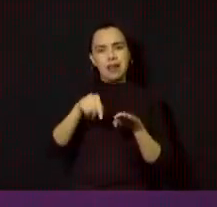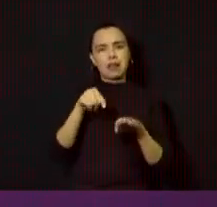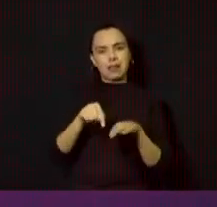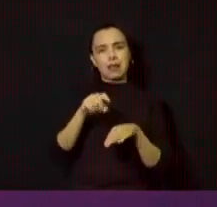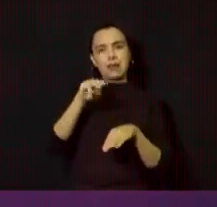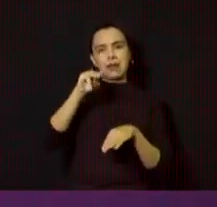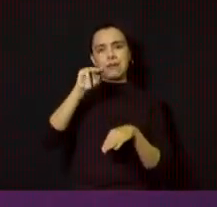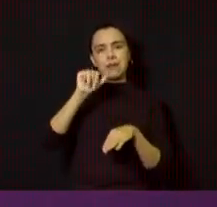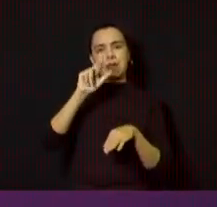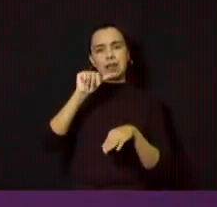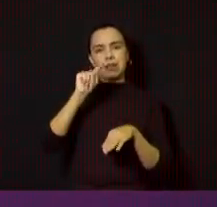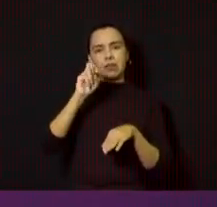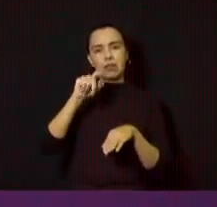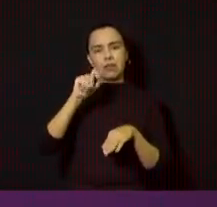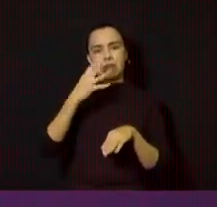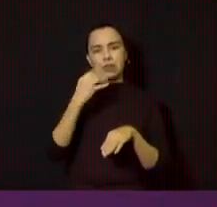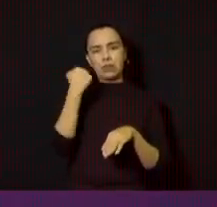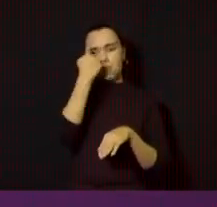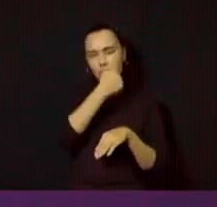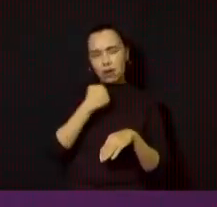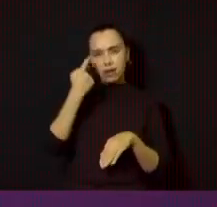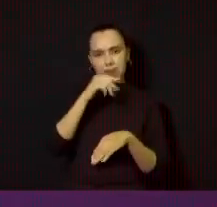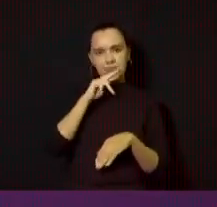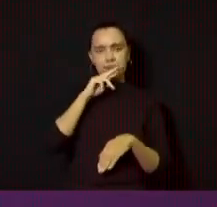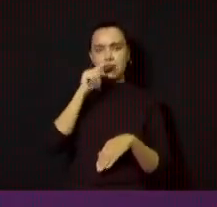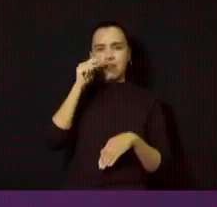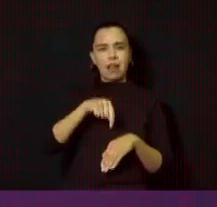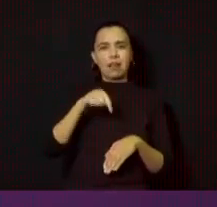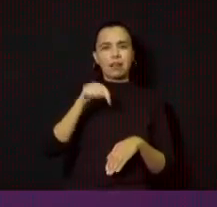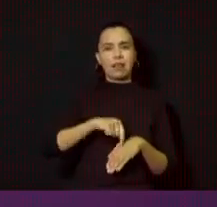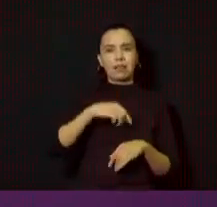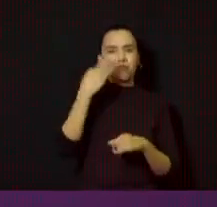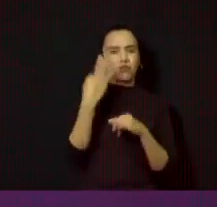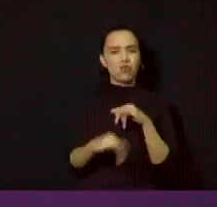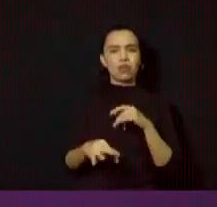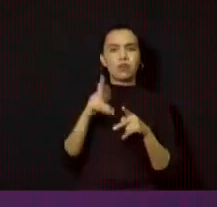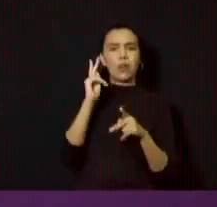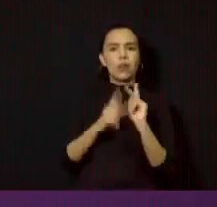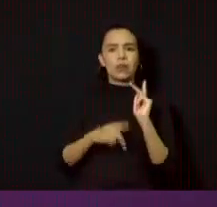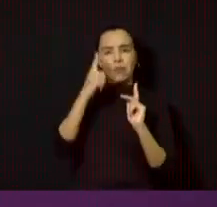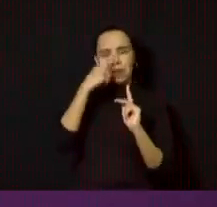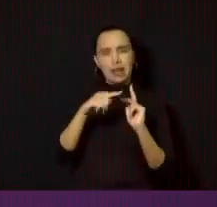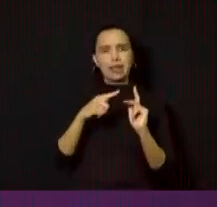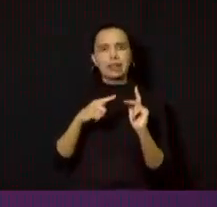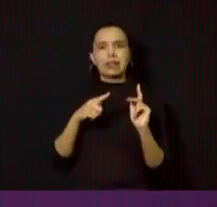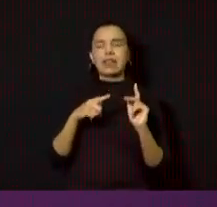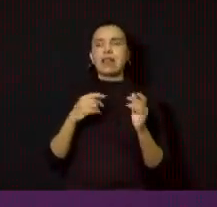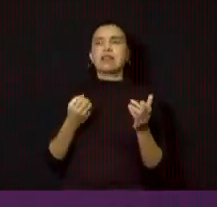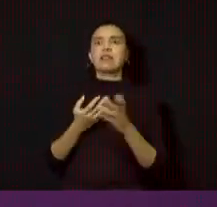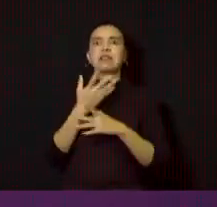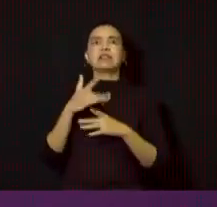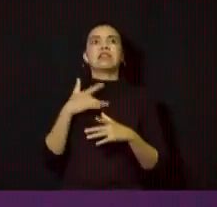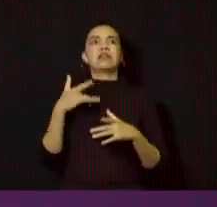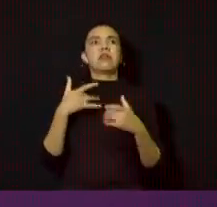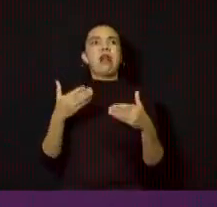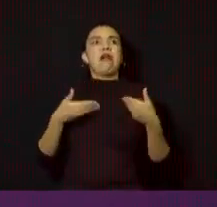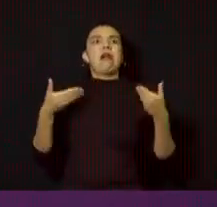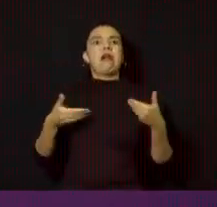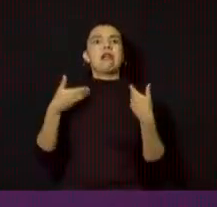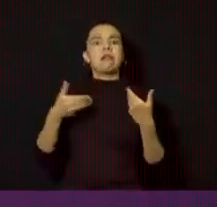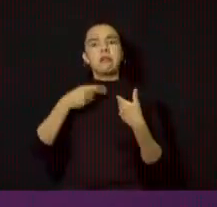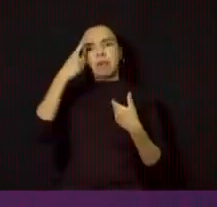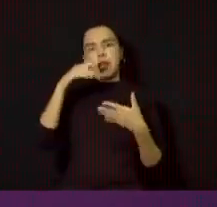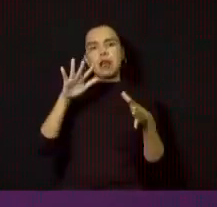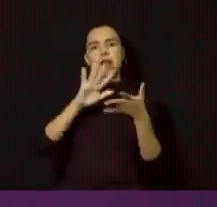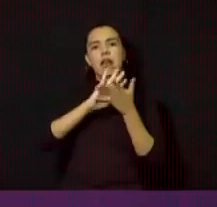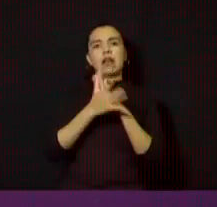que no pudo haber sido mejor haberte tenido en esta última parte para salir motivados de lo que podemos hacer y lo que podemos transformar.